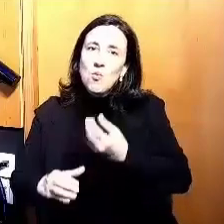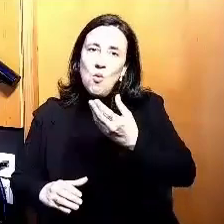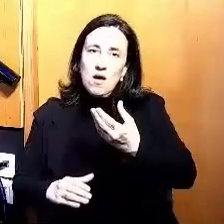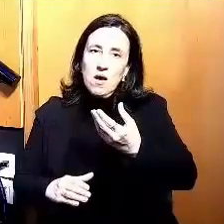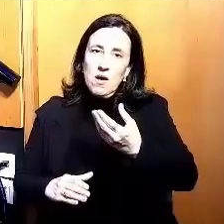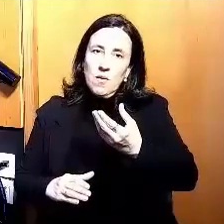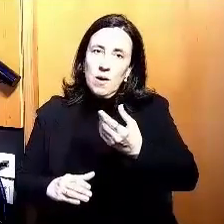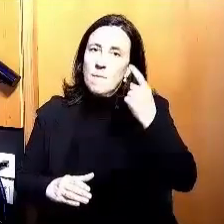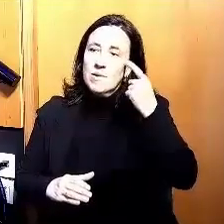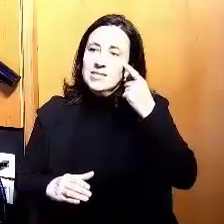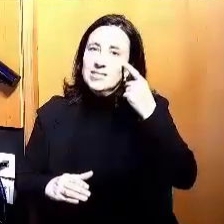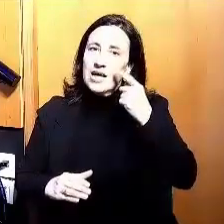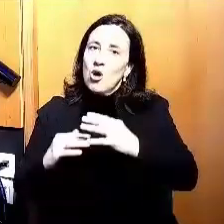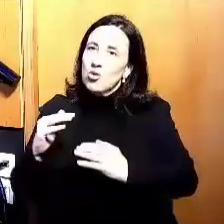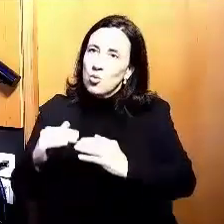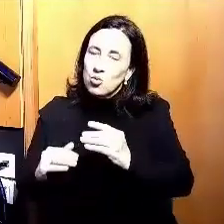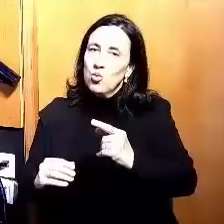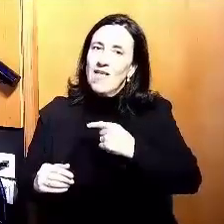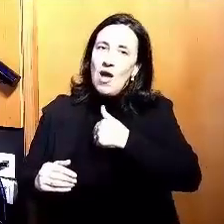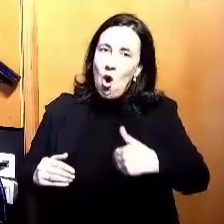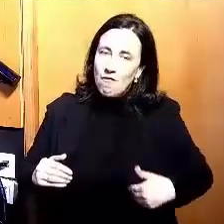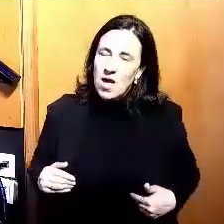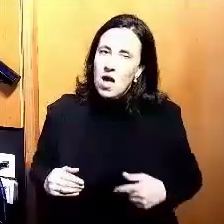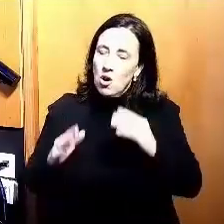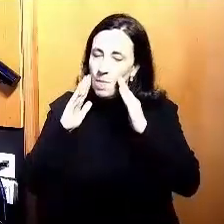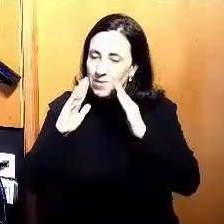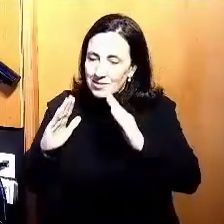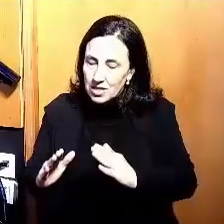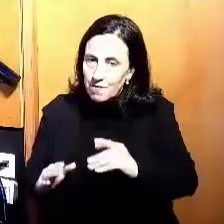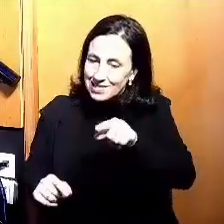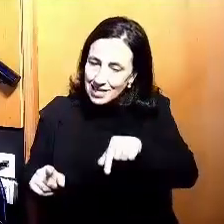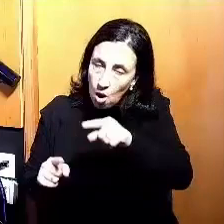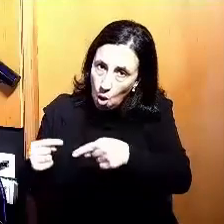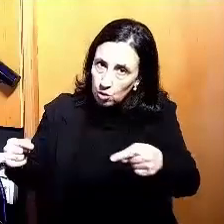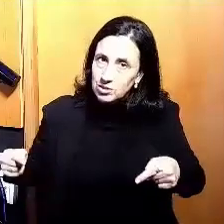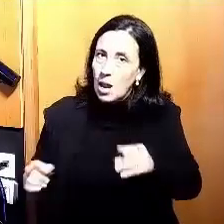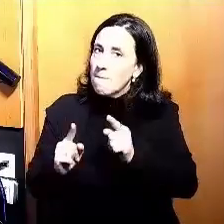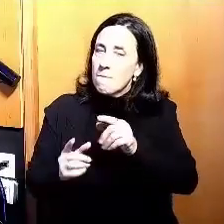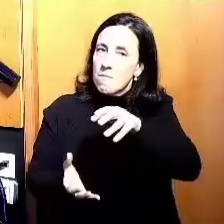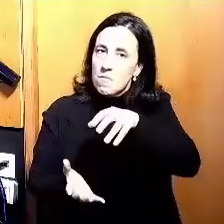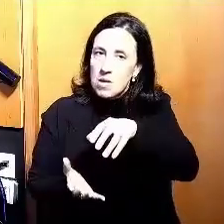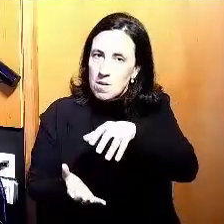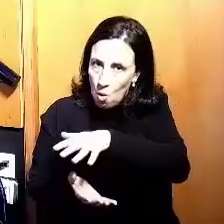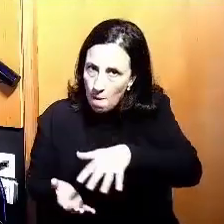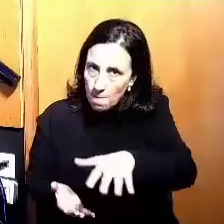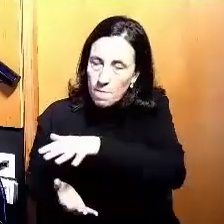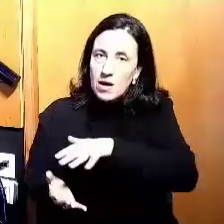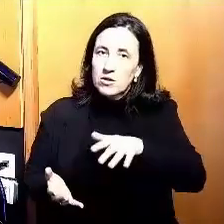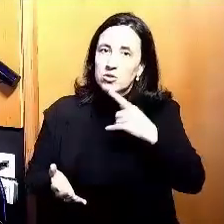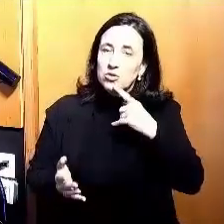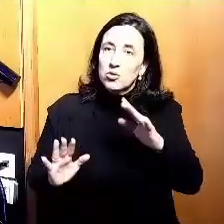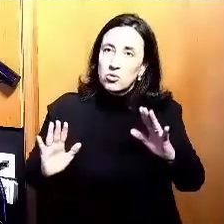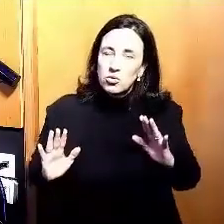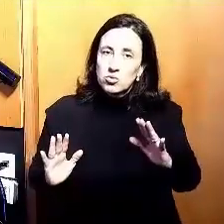que pensar em estruturas de governança em que essas coisas estejam no mesmo lugar. Infelizmente, o que a gente está vendo